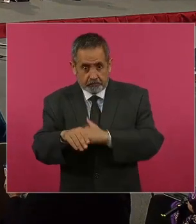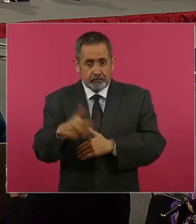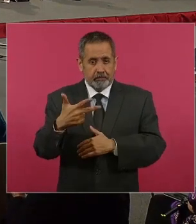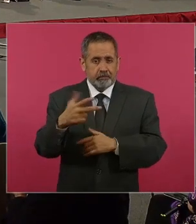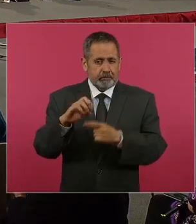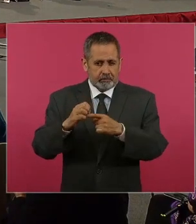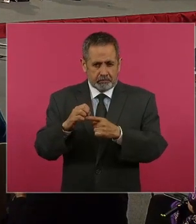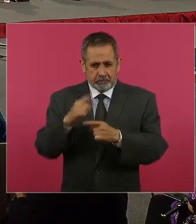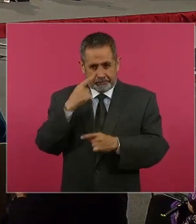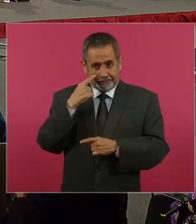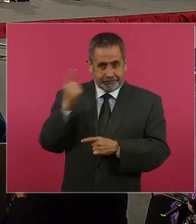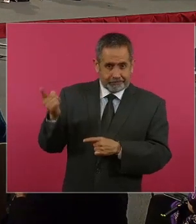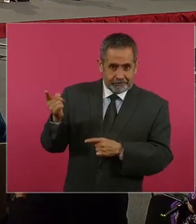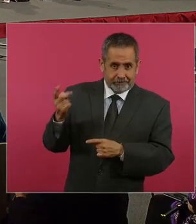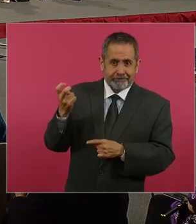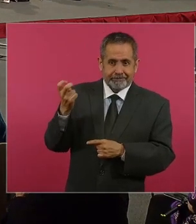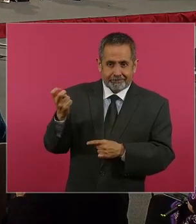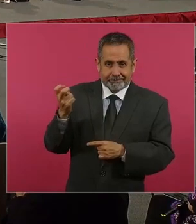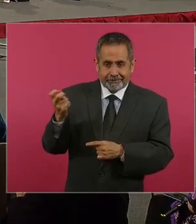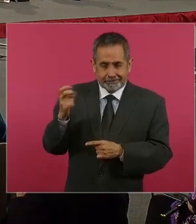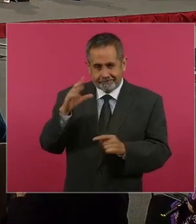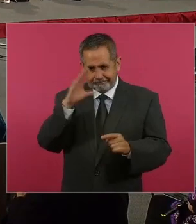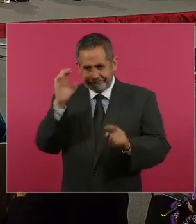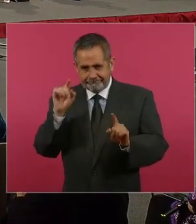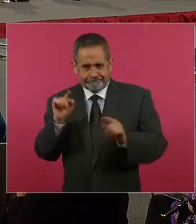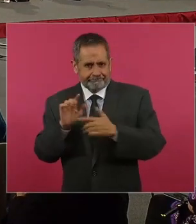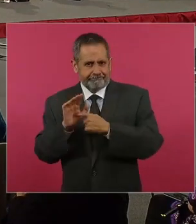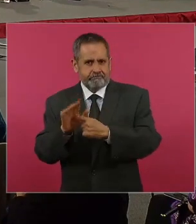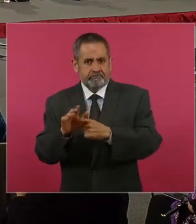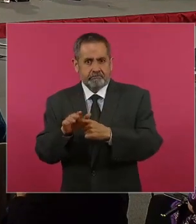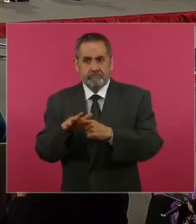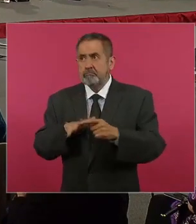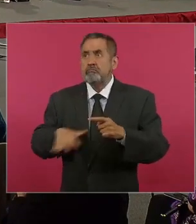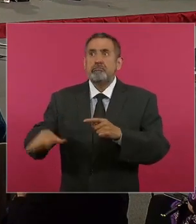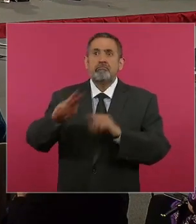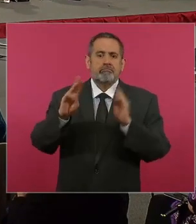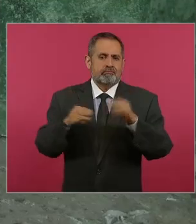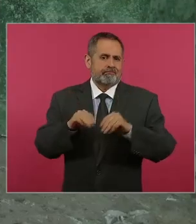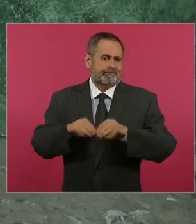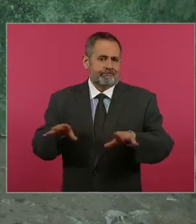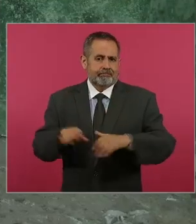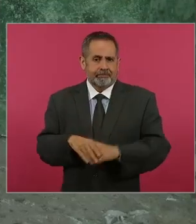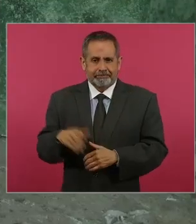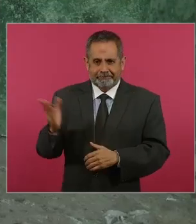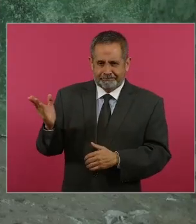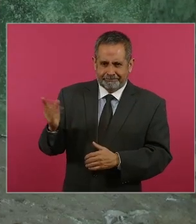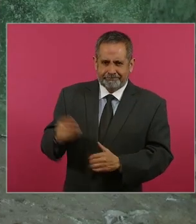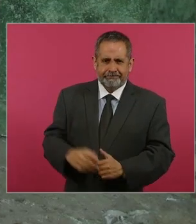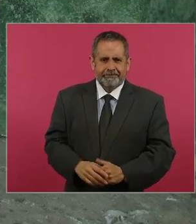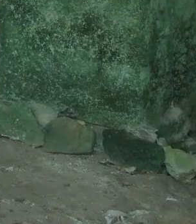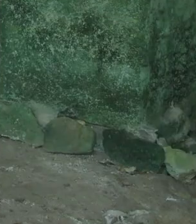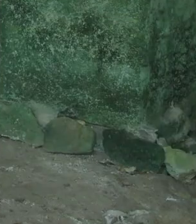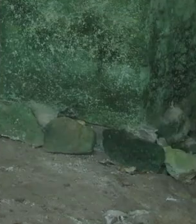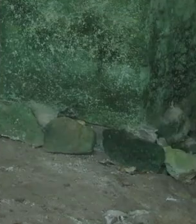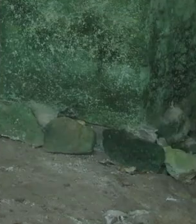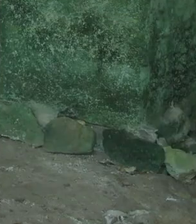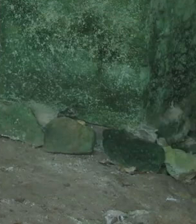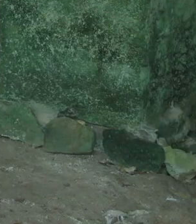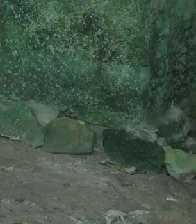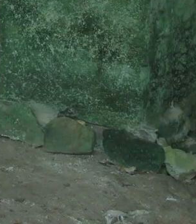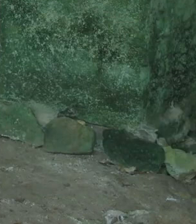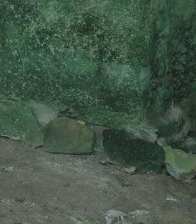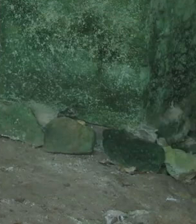tenemos a la vista en esta fotografía, que ha dado la vuelta al mundo, la cueva de Manitas y